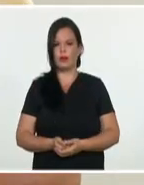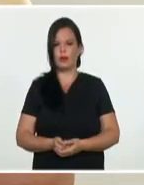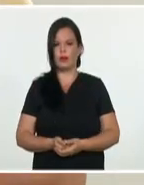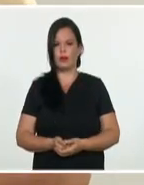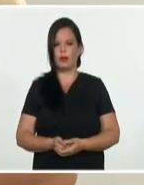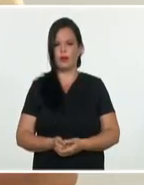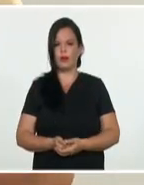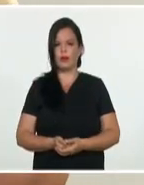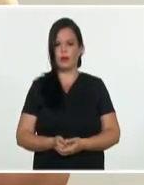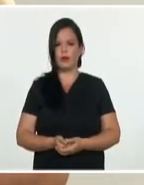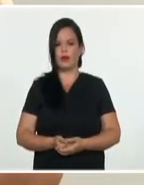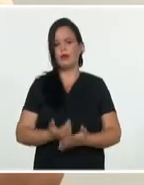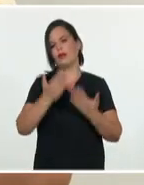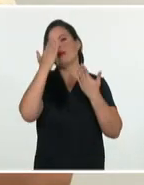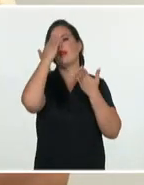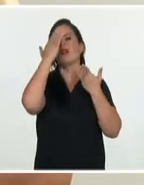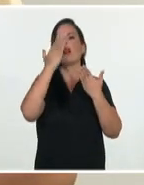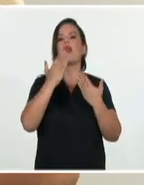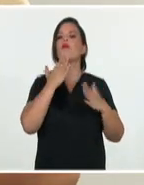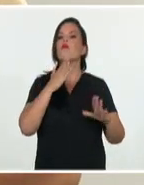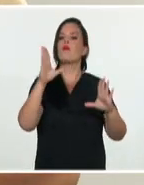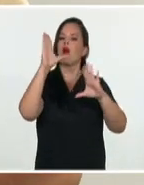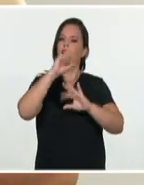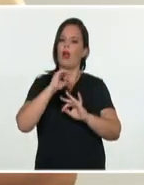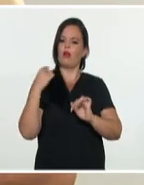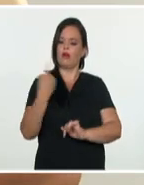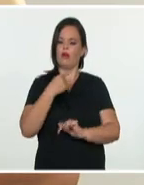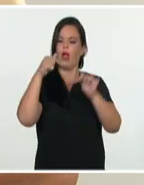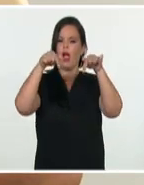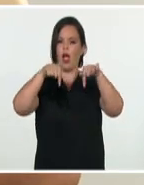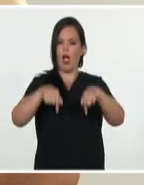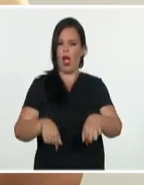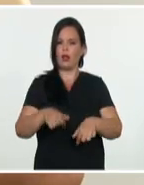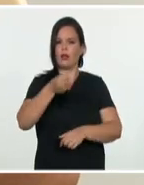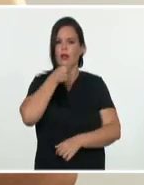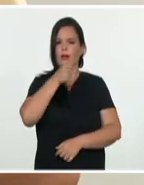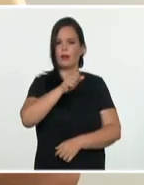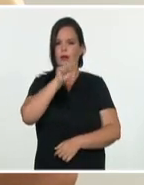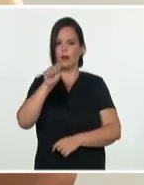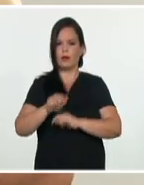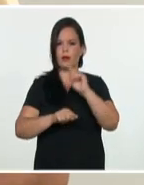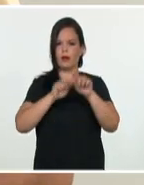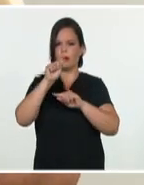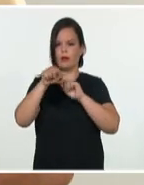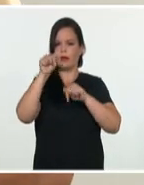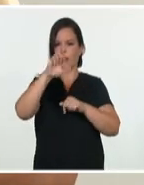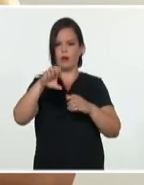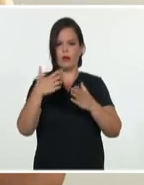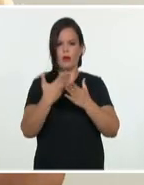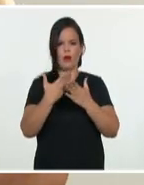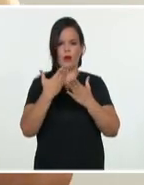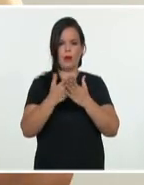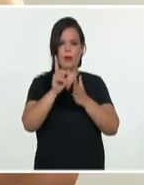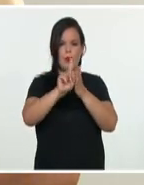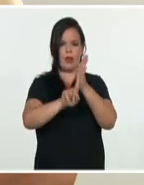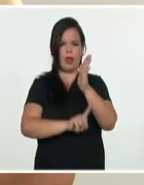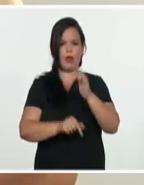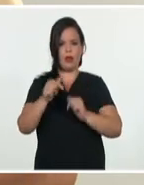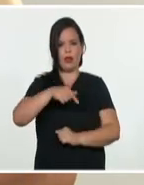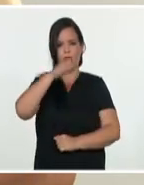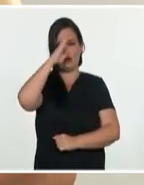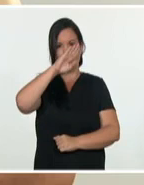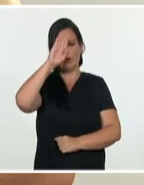Sí, saludos, buenas noches. Estamos en la Dirección General de la Unión Eléctrica de Cuba, en la sede